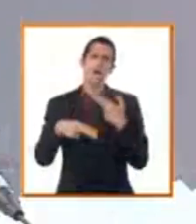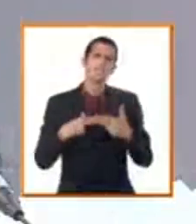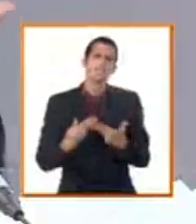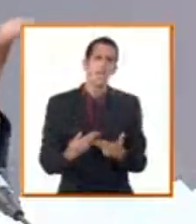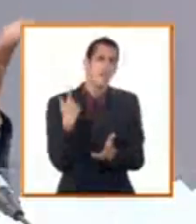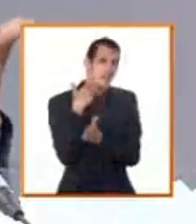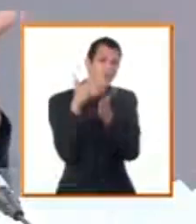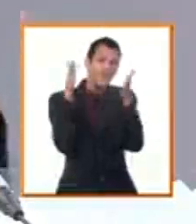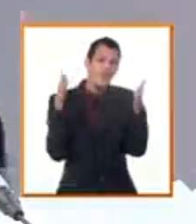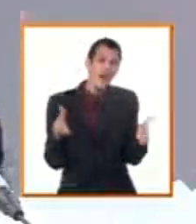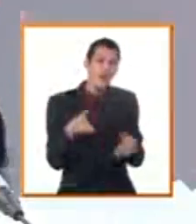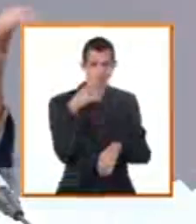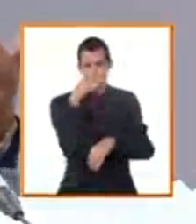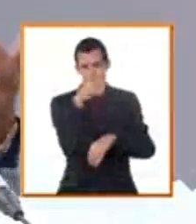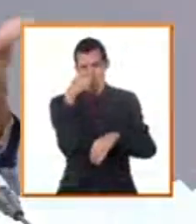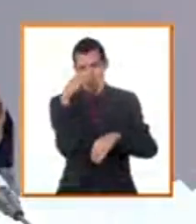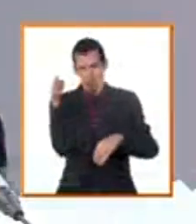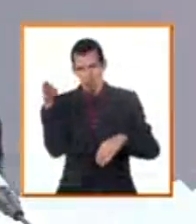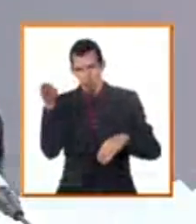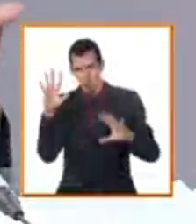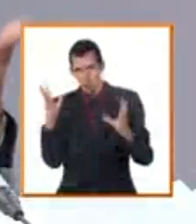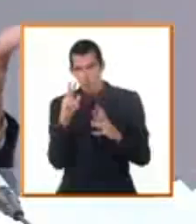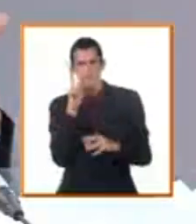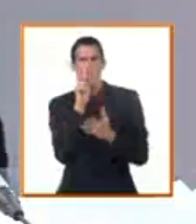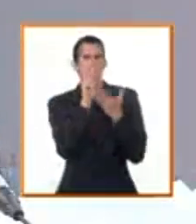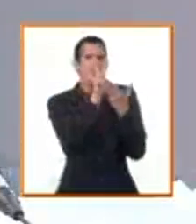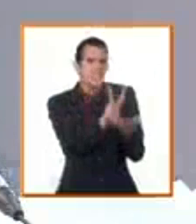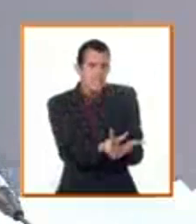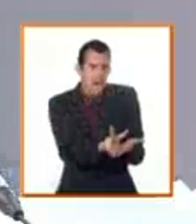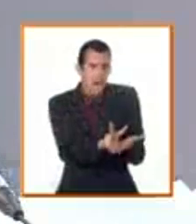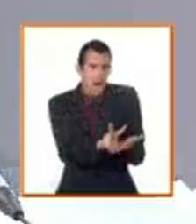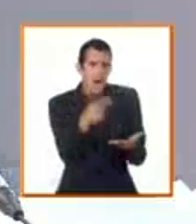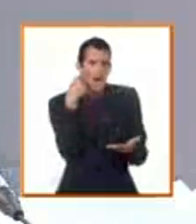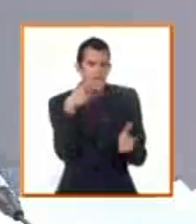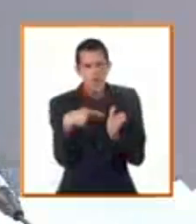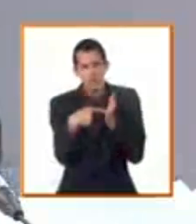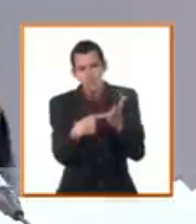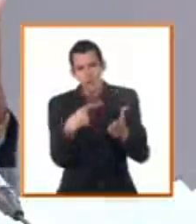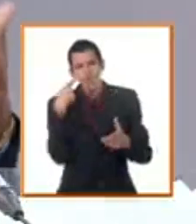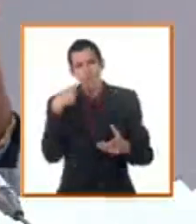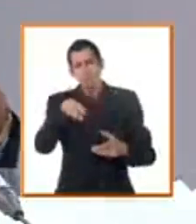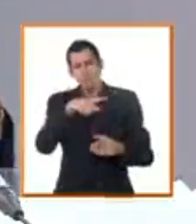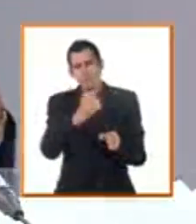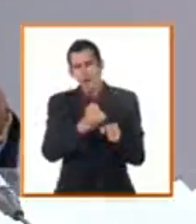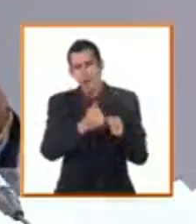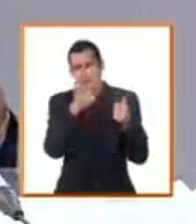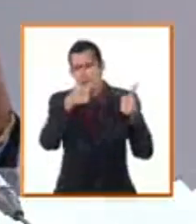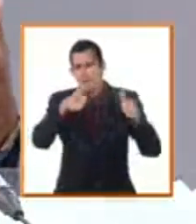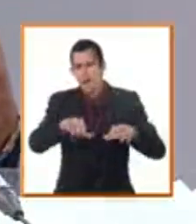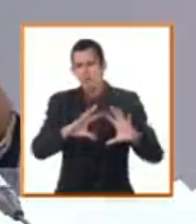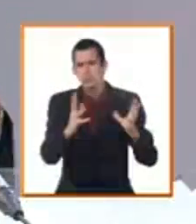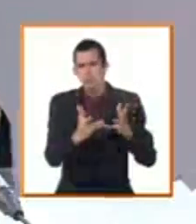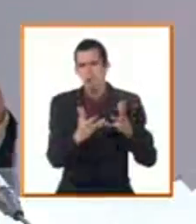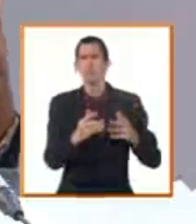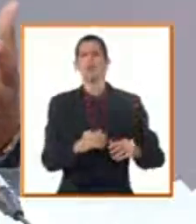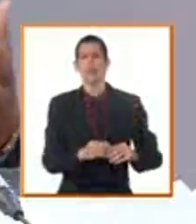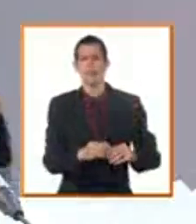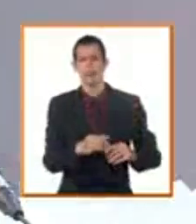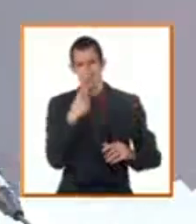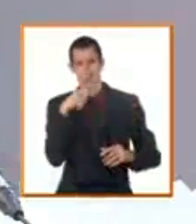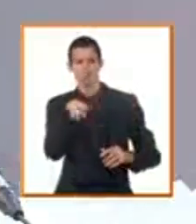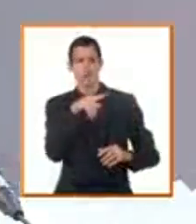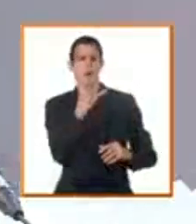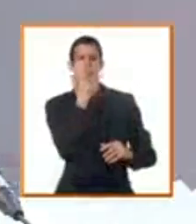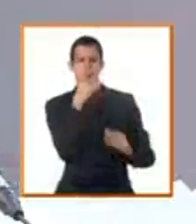¿no? Y en cierta medida orientarlos, capacitarlos, ver si se cumplen realmente los estándares internacionales que en materia de